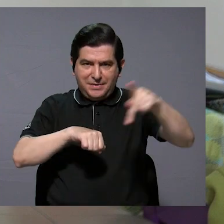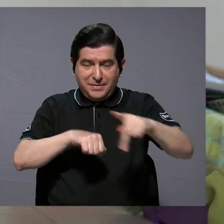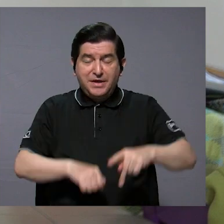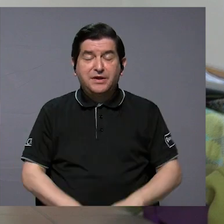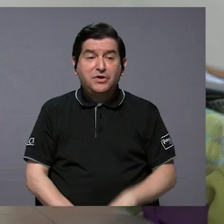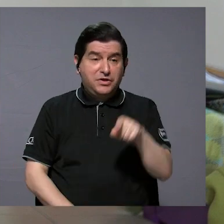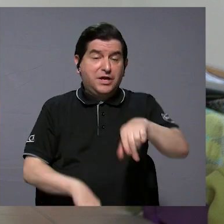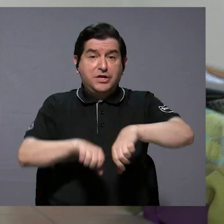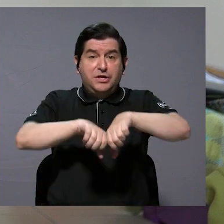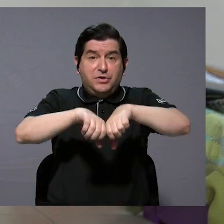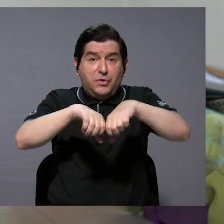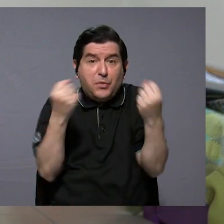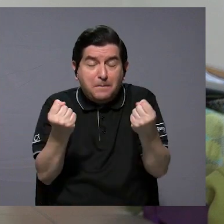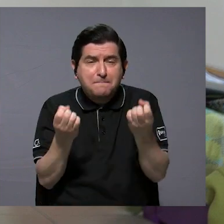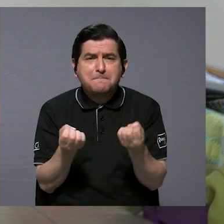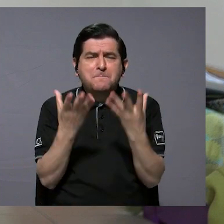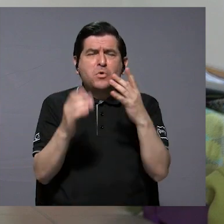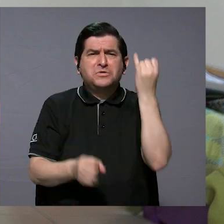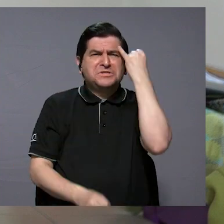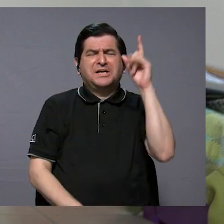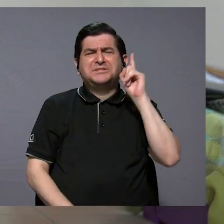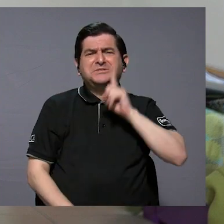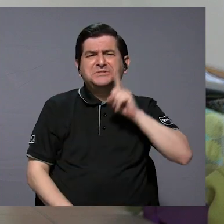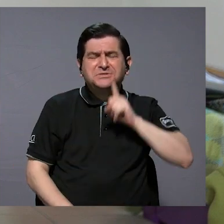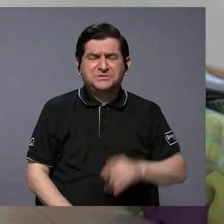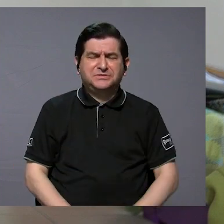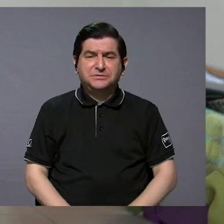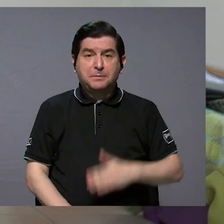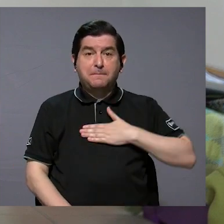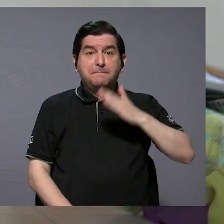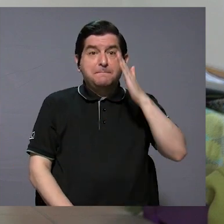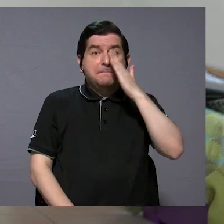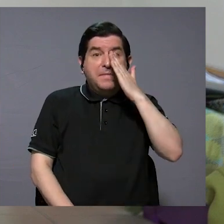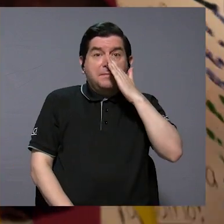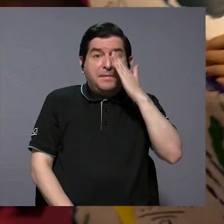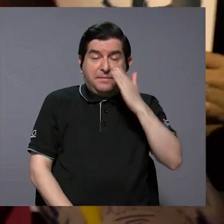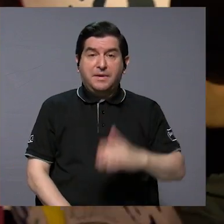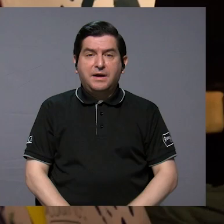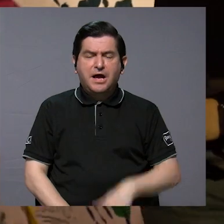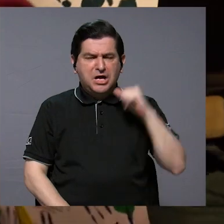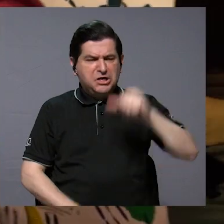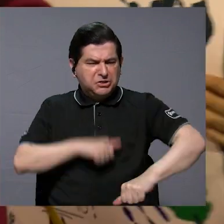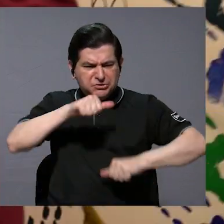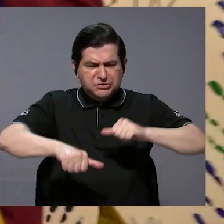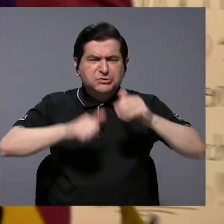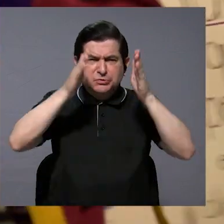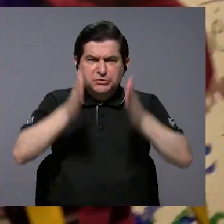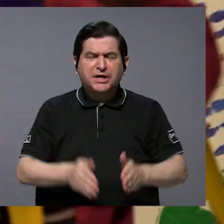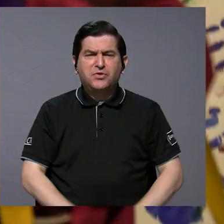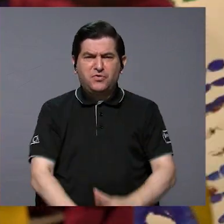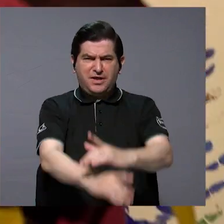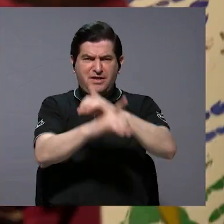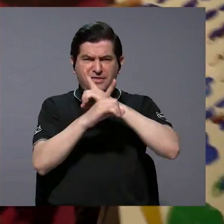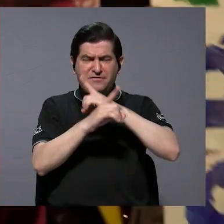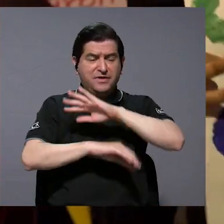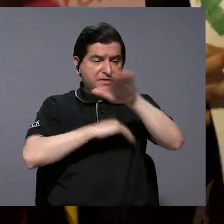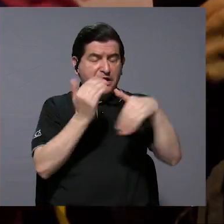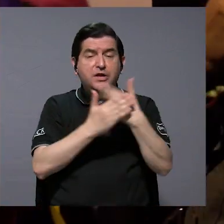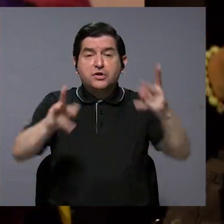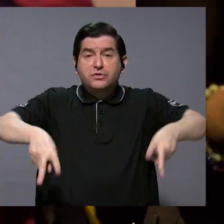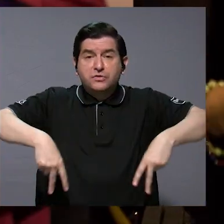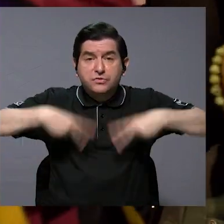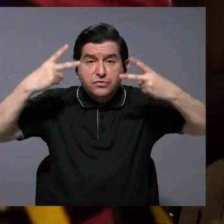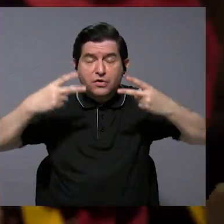y rompió con todo, con un montón de prejuicios, con un montón de mitos. Mi mamá, que ha sido una luchadora y que ha